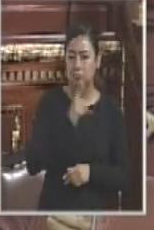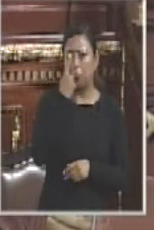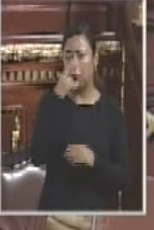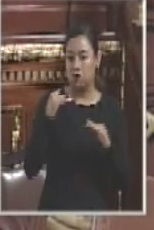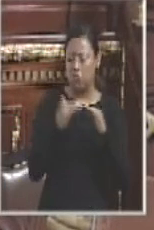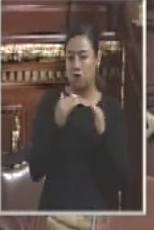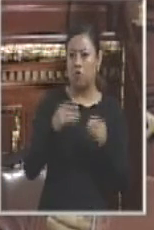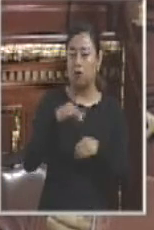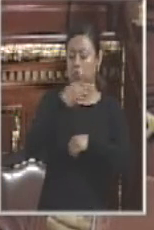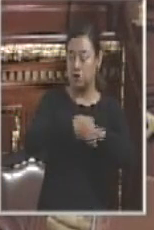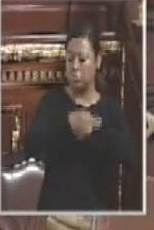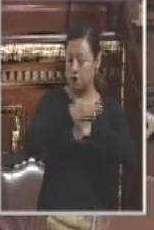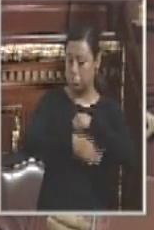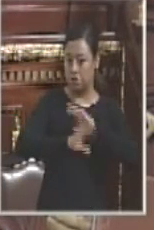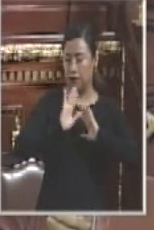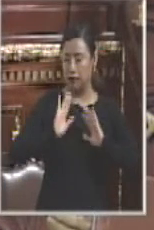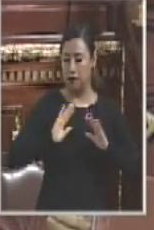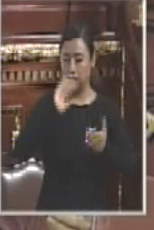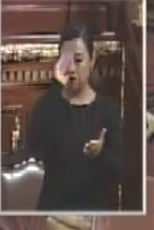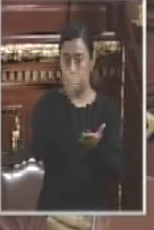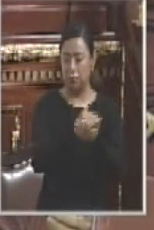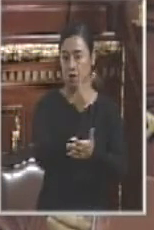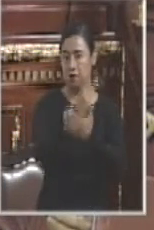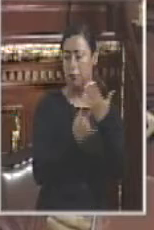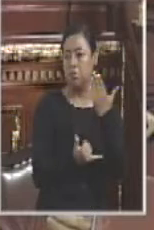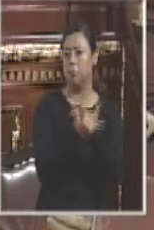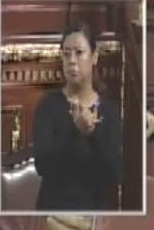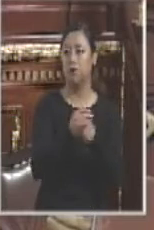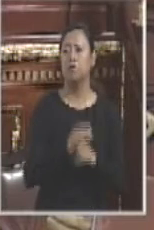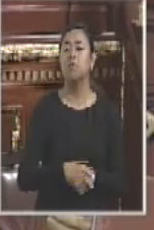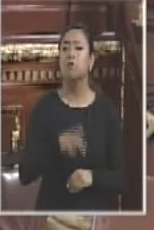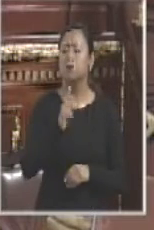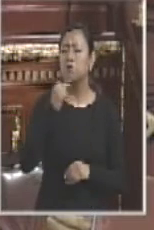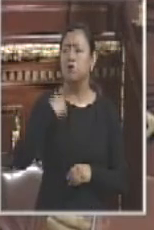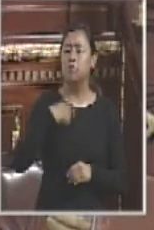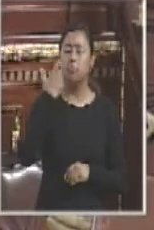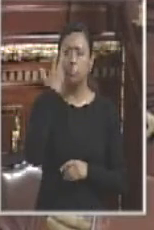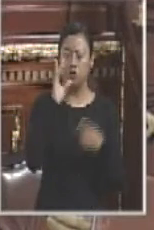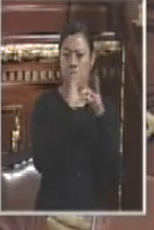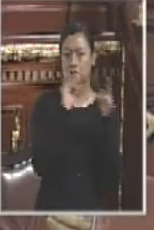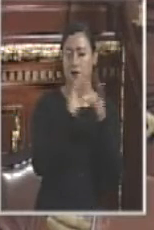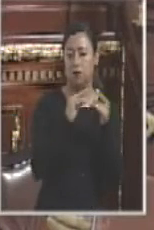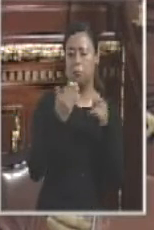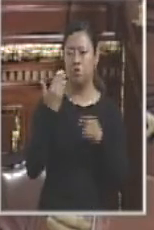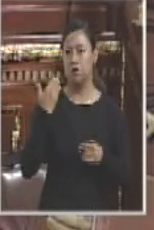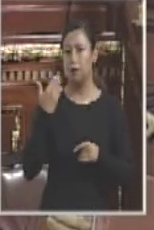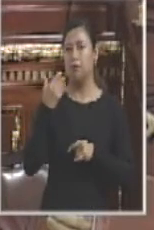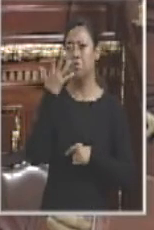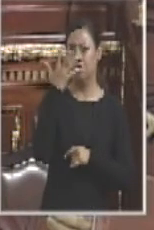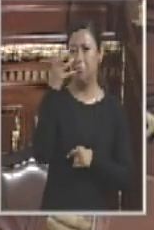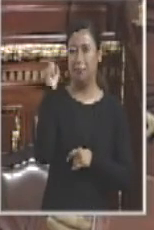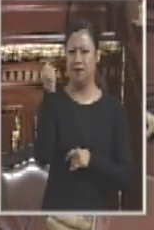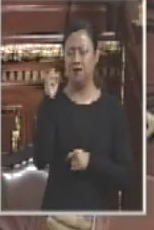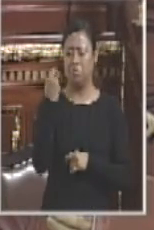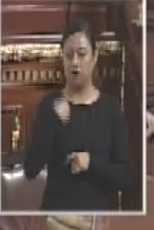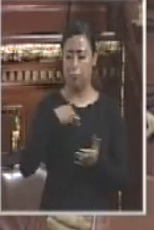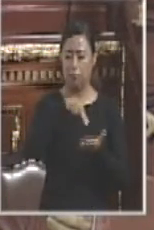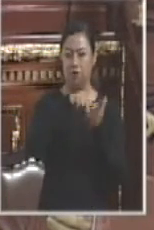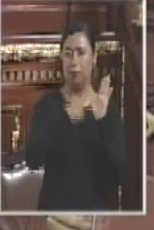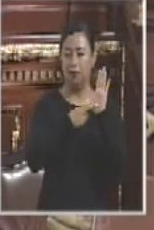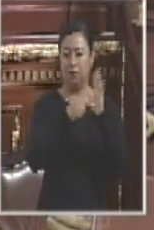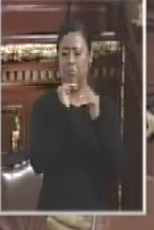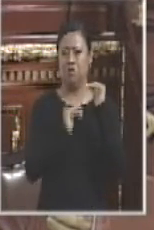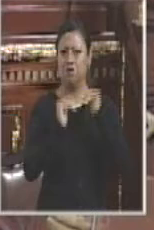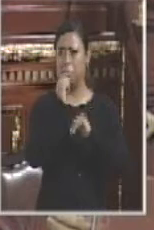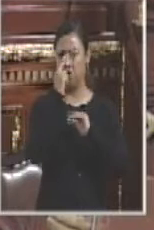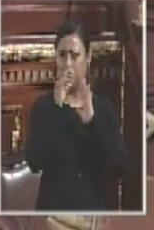que concluyera el proyecto. He de comentar que el pasado 5 de septiembre presenté ante esta soberanía